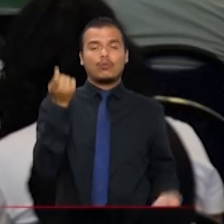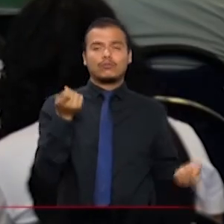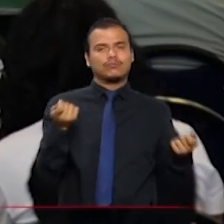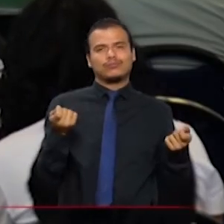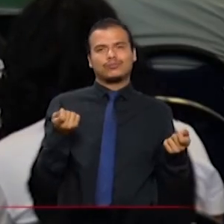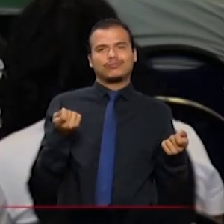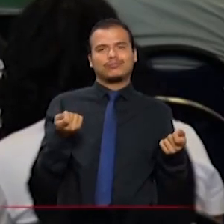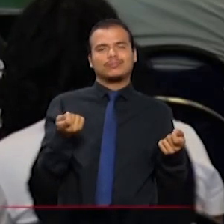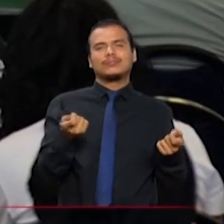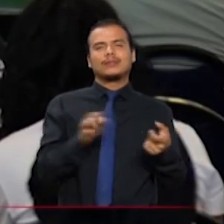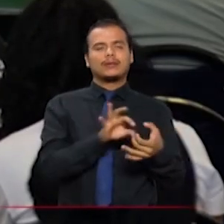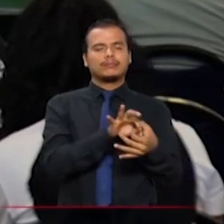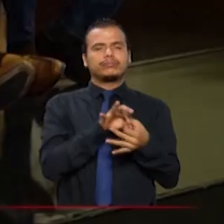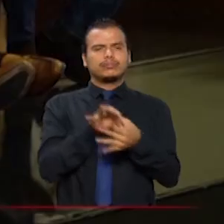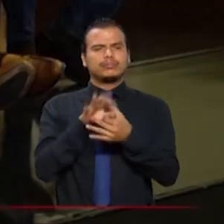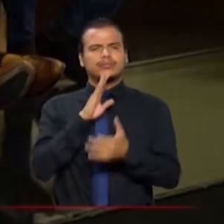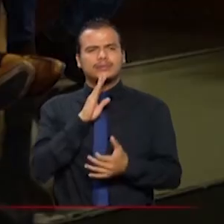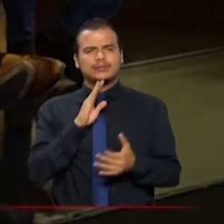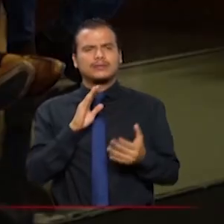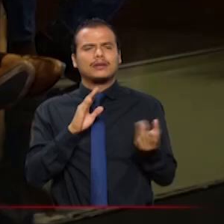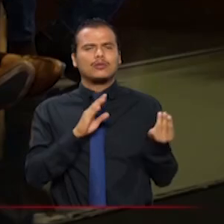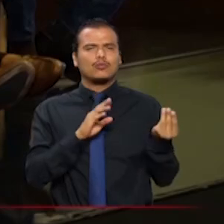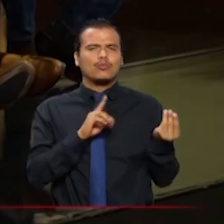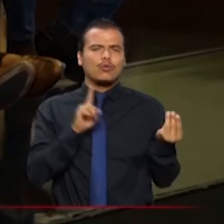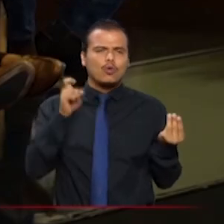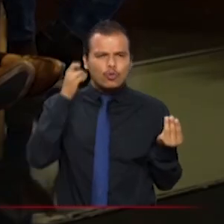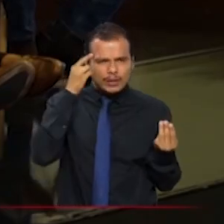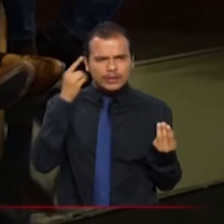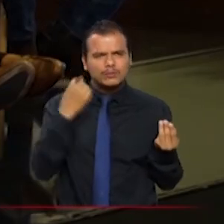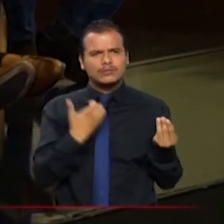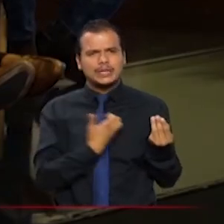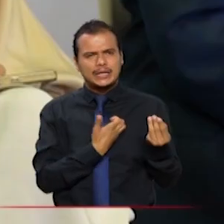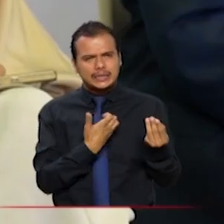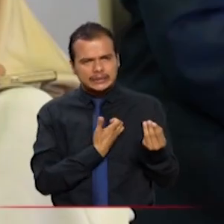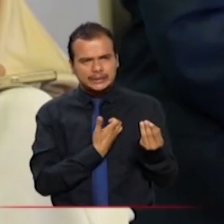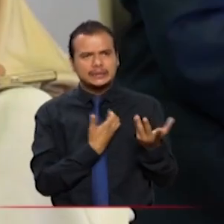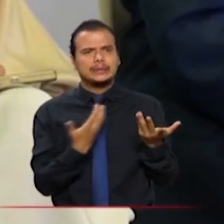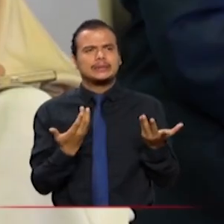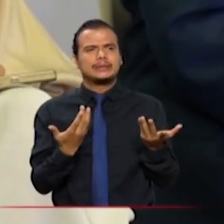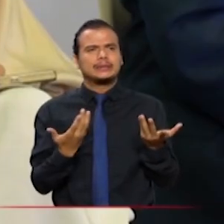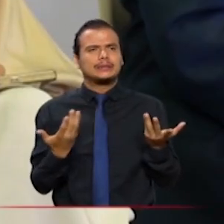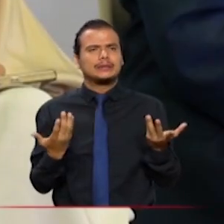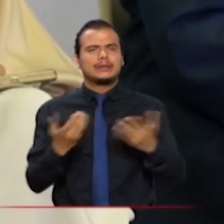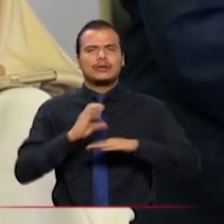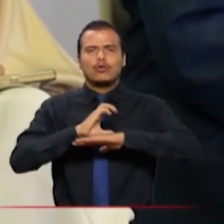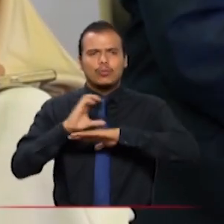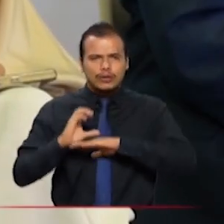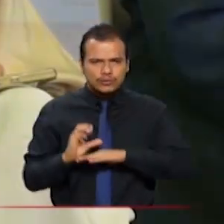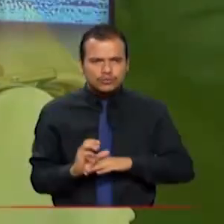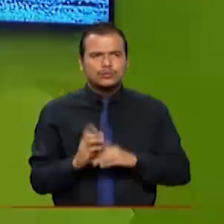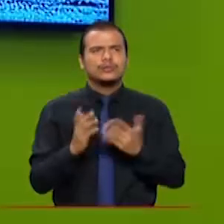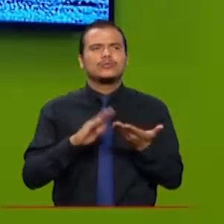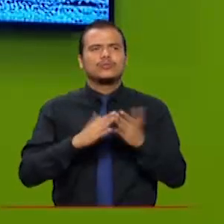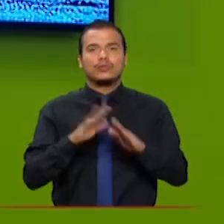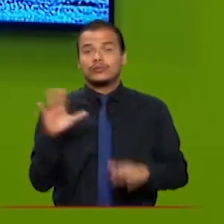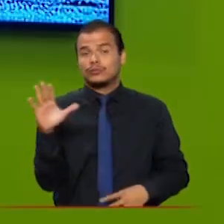y las regiones son las alcaldías, los municipios, las corporaciones autónomas, las gobernaciones y, por supuesto, la comunidad.